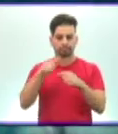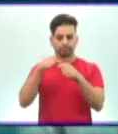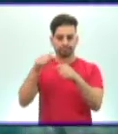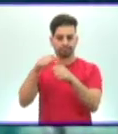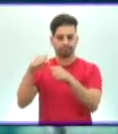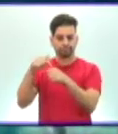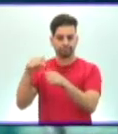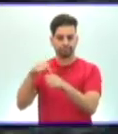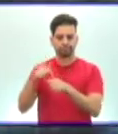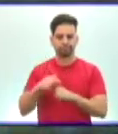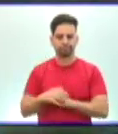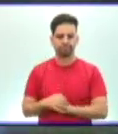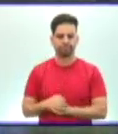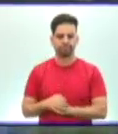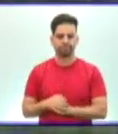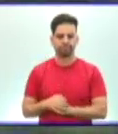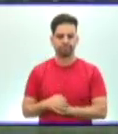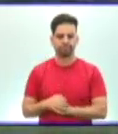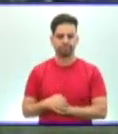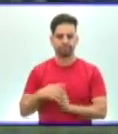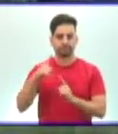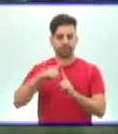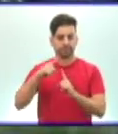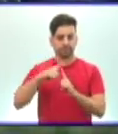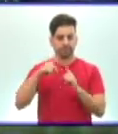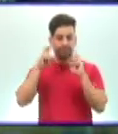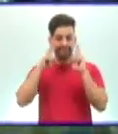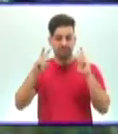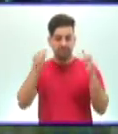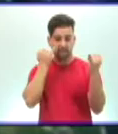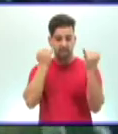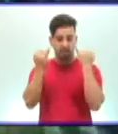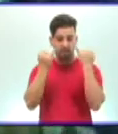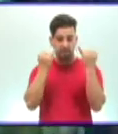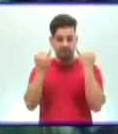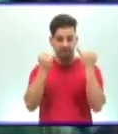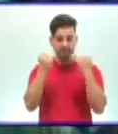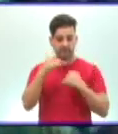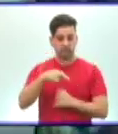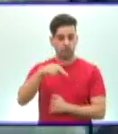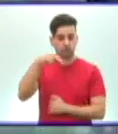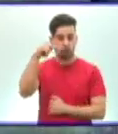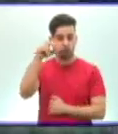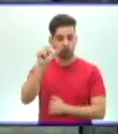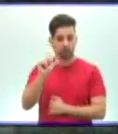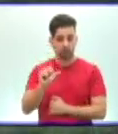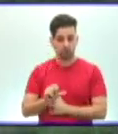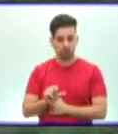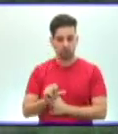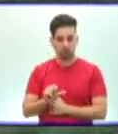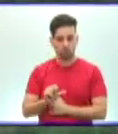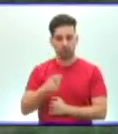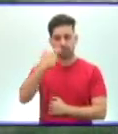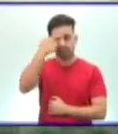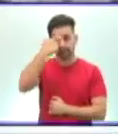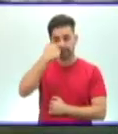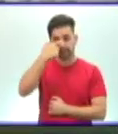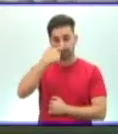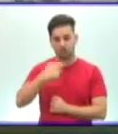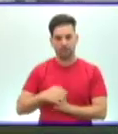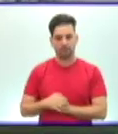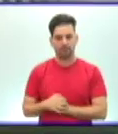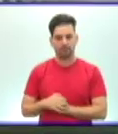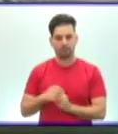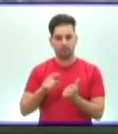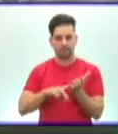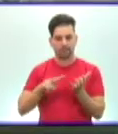Grande. La Tarea Vida identifica las costas norte y sur de la provincia de Ciego de Ávila por la